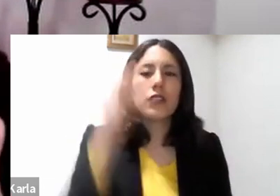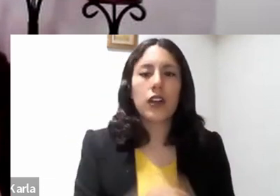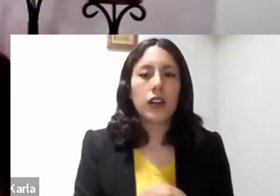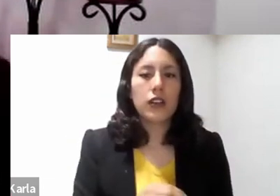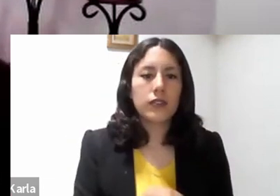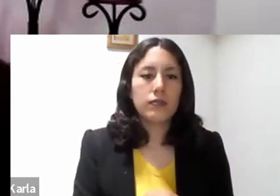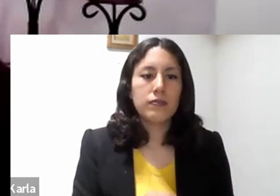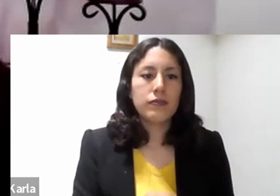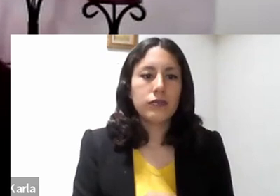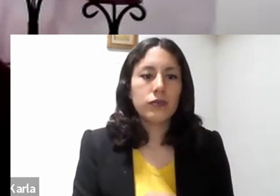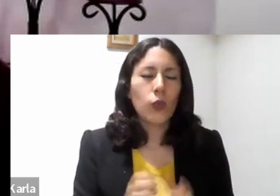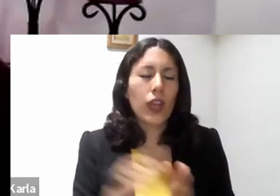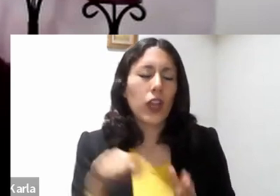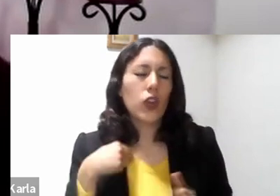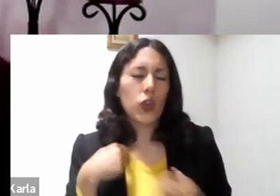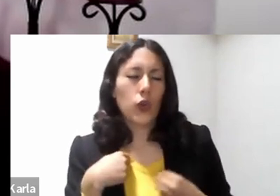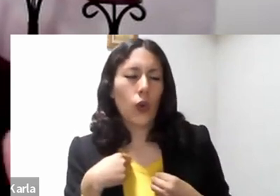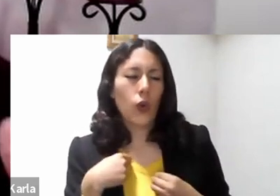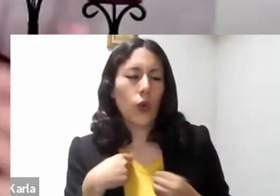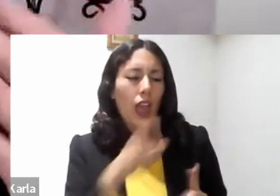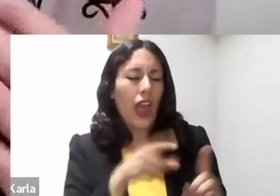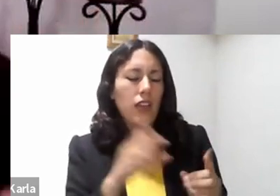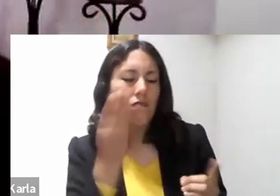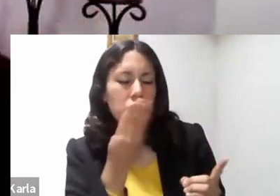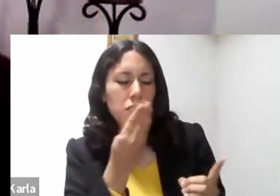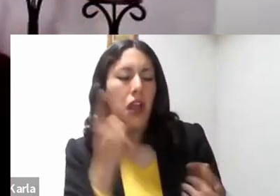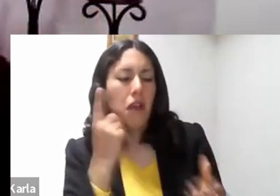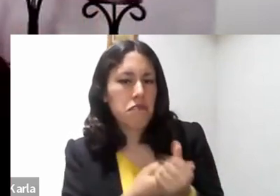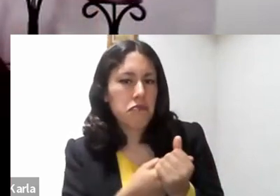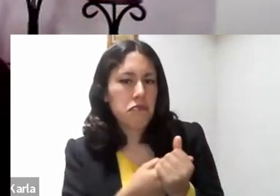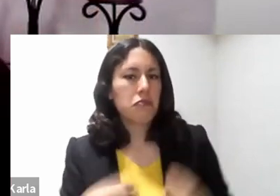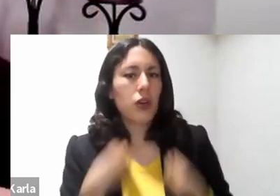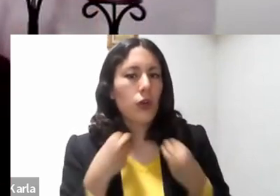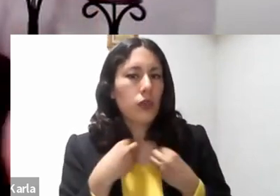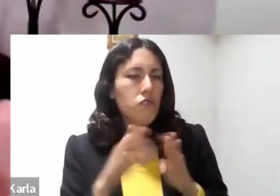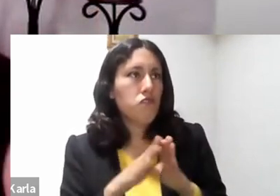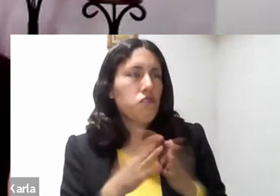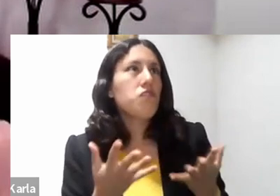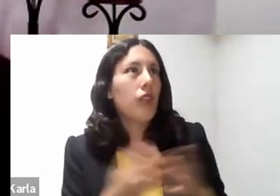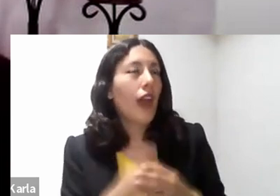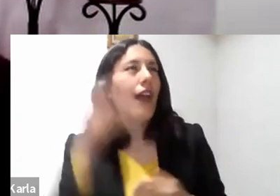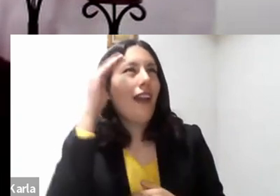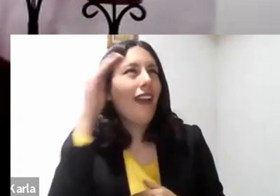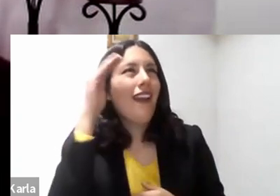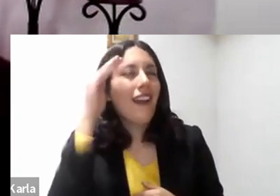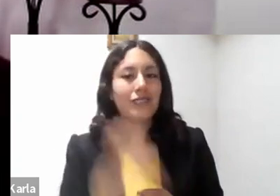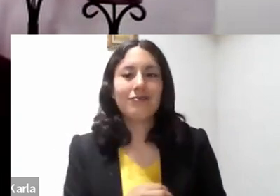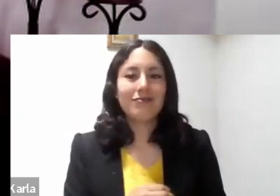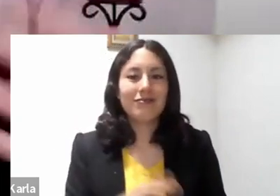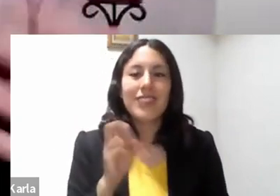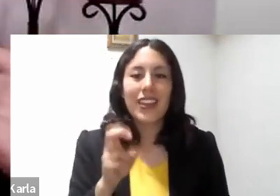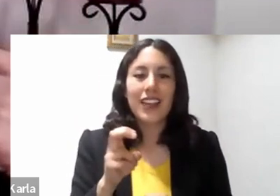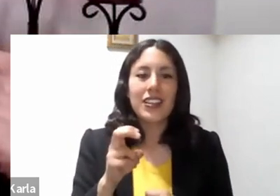bíblica como si yo estuviera ahí y en todas estas se puede ser un diálogo con dios